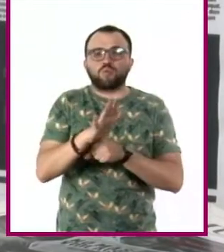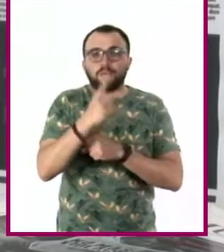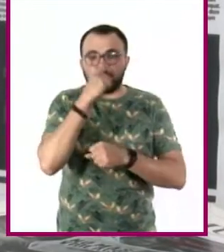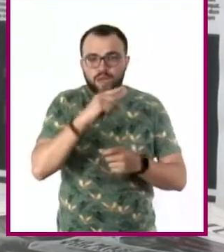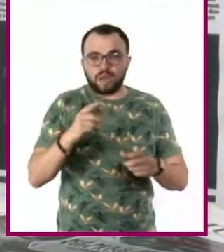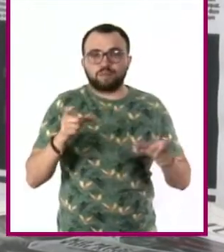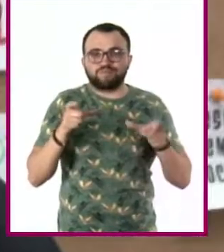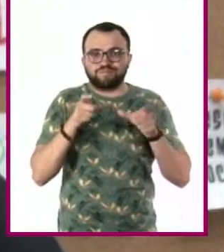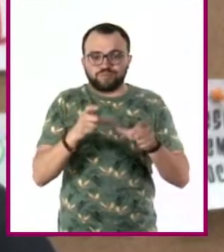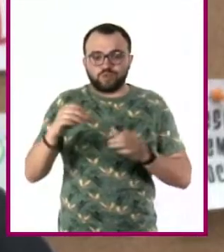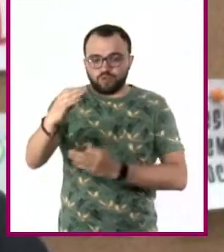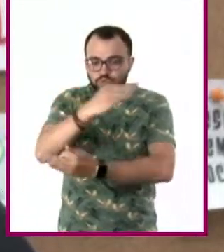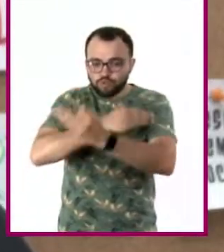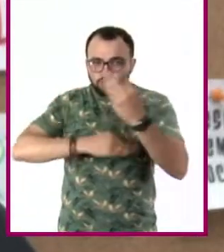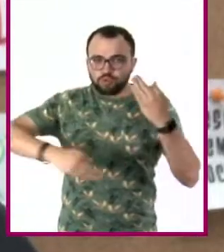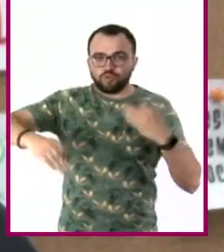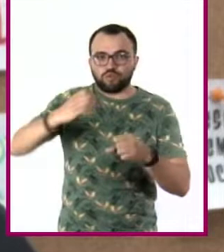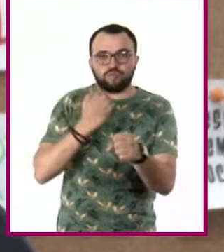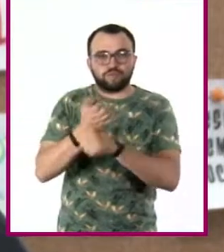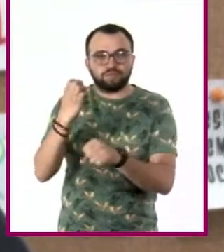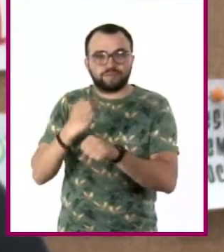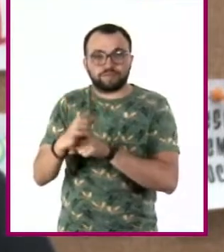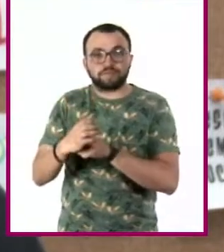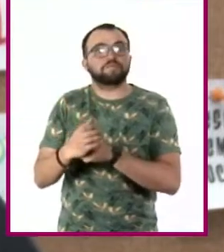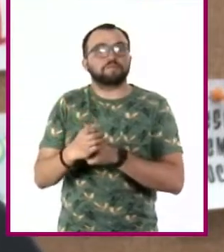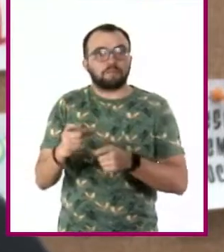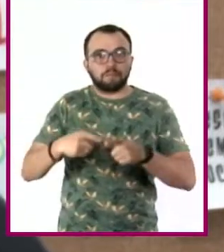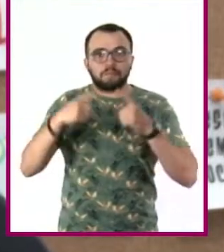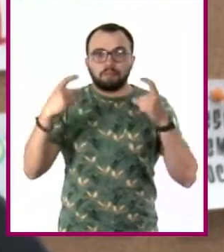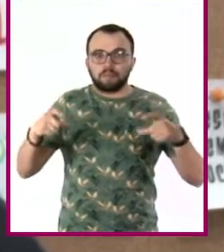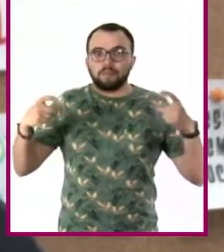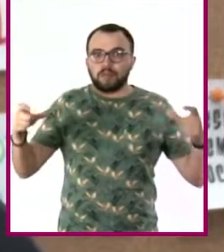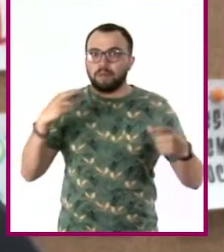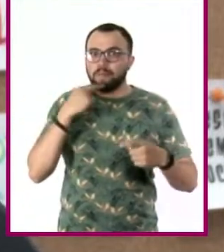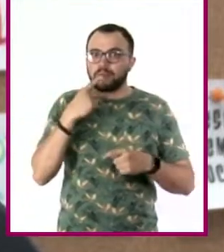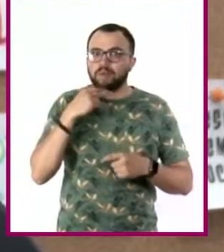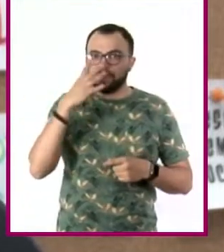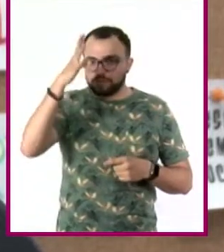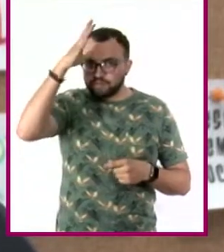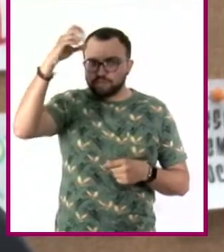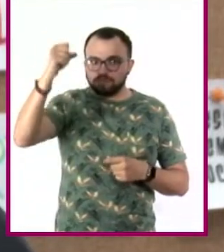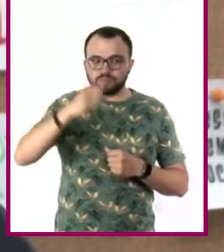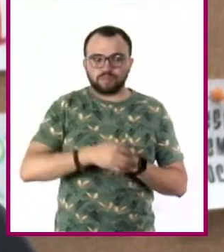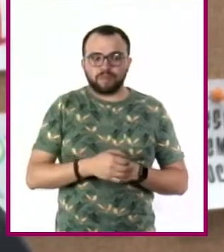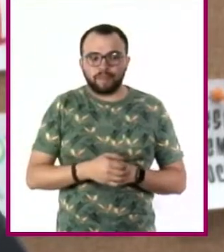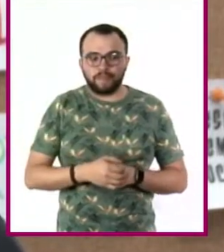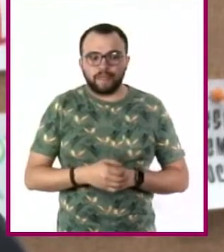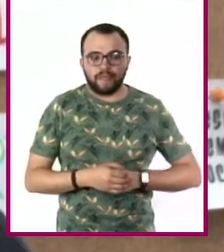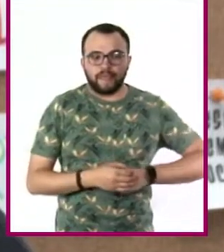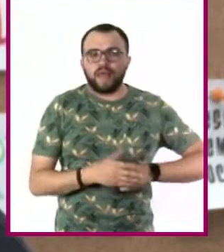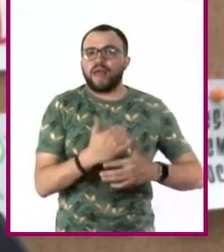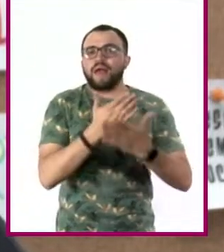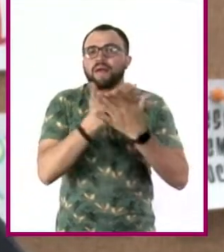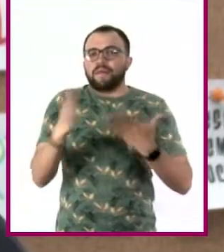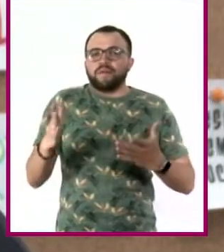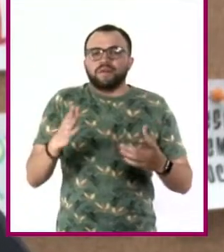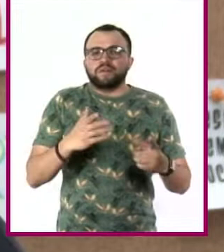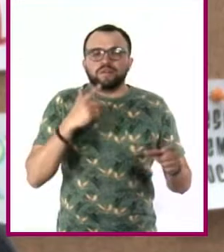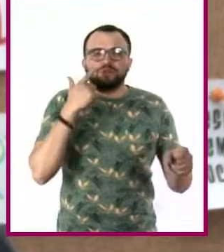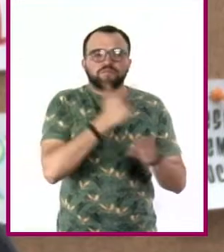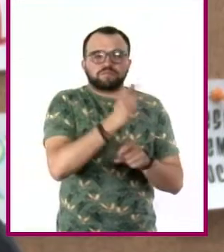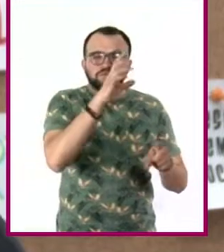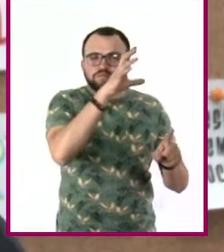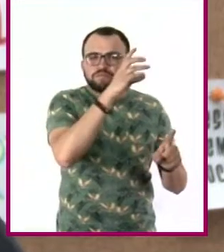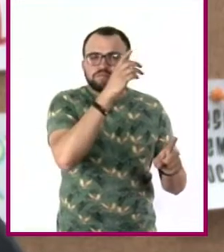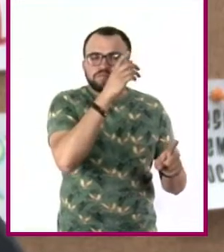a todos los estados. ¡Qué bien! Se fue ampliando y mejorando el concepto. Además, encontramos que los antecedentes se registran